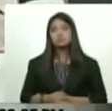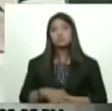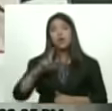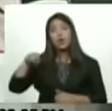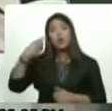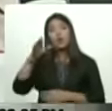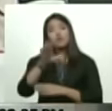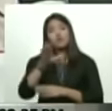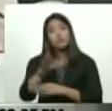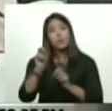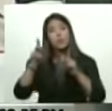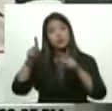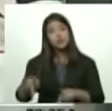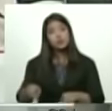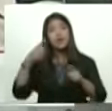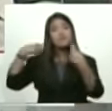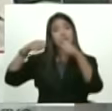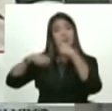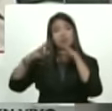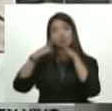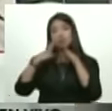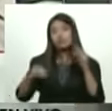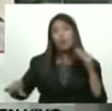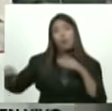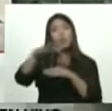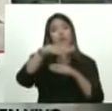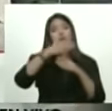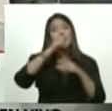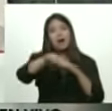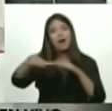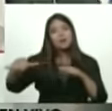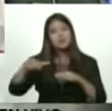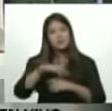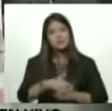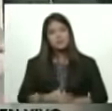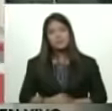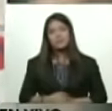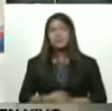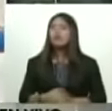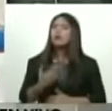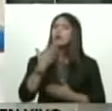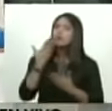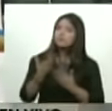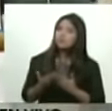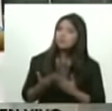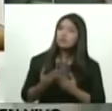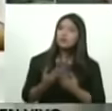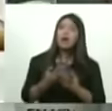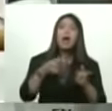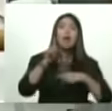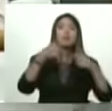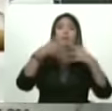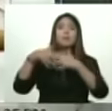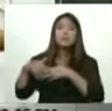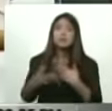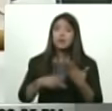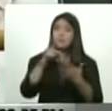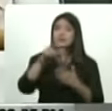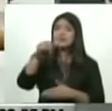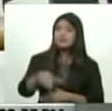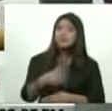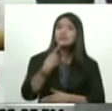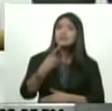próximamente la oportunidad de colocar nuestros productos en todo el Caribe. Una de las peticiones que realizaban pues varios empresarios que participaban aquí